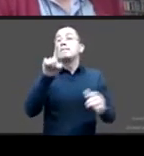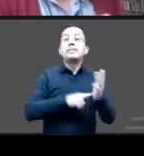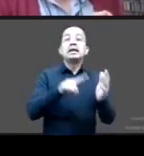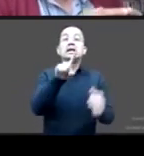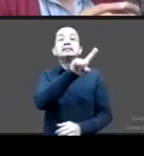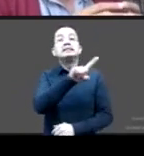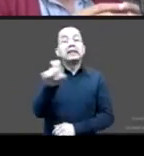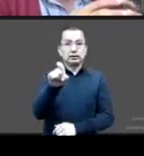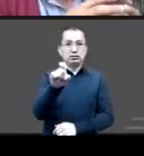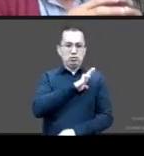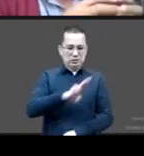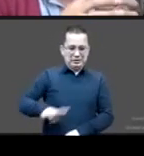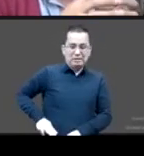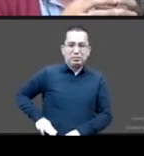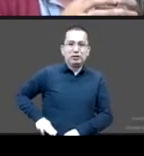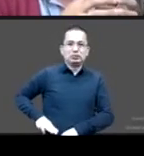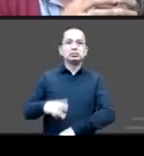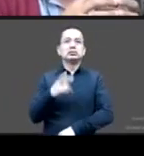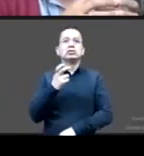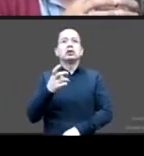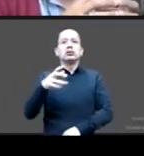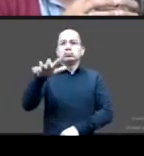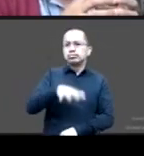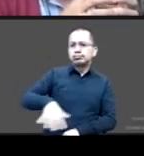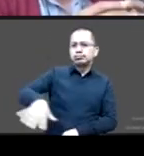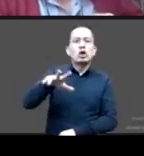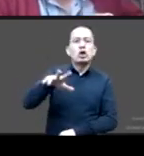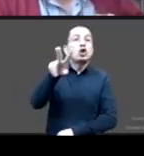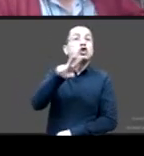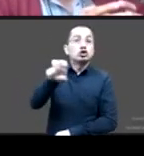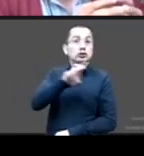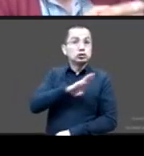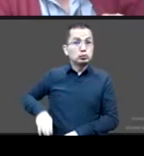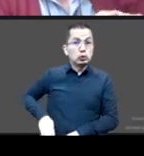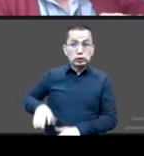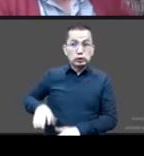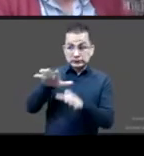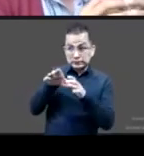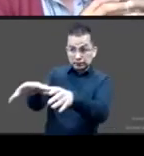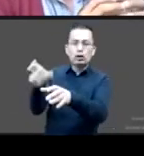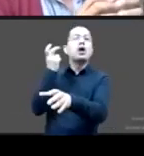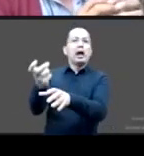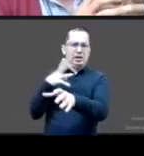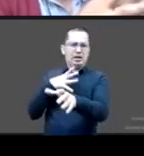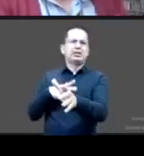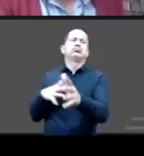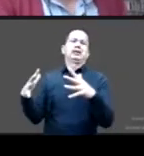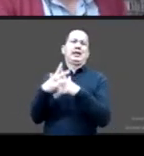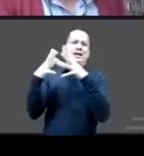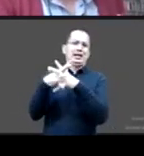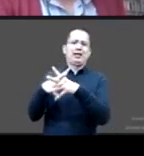municipios que son comunidades aisladas, rurales, muchas de ellas comunidades étnicas,